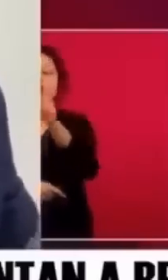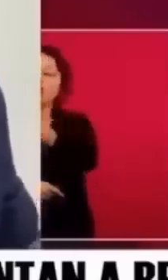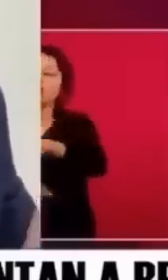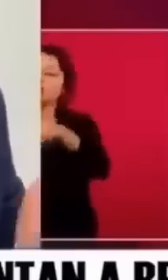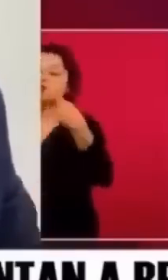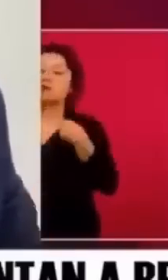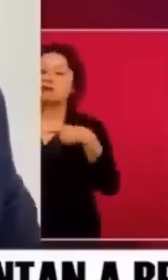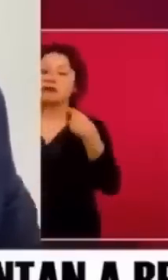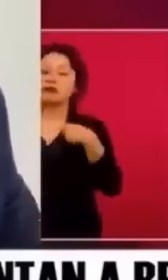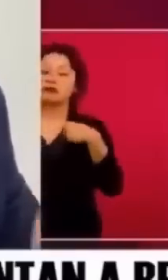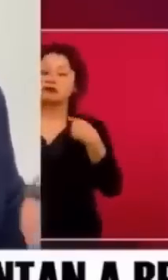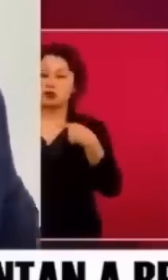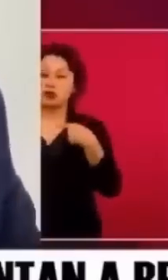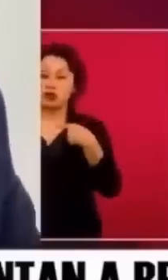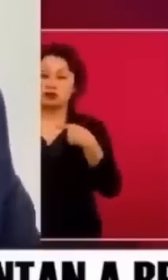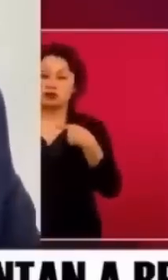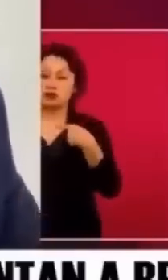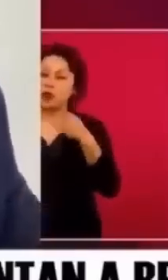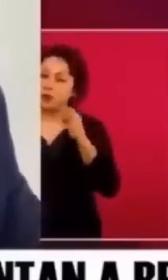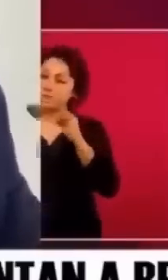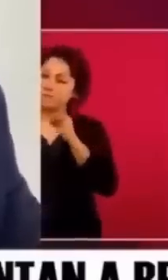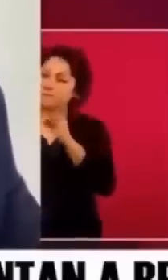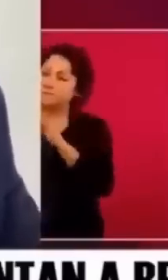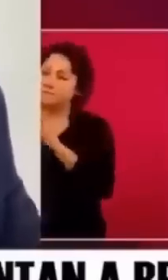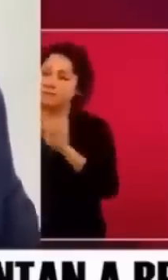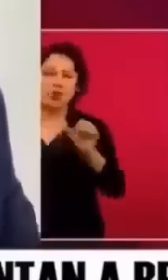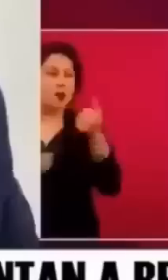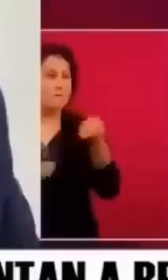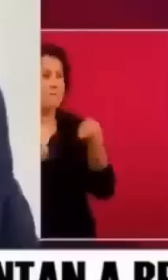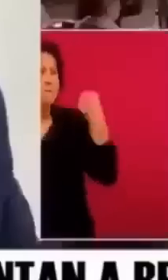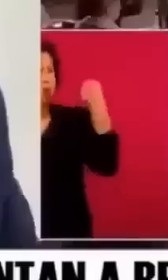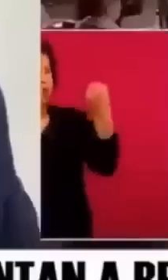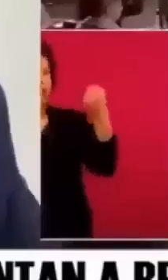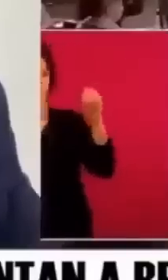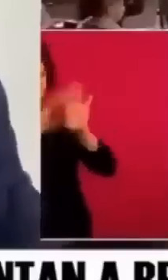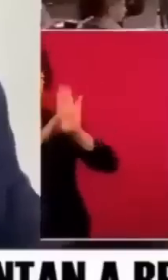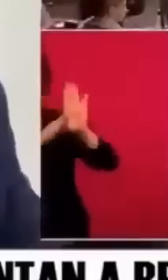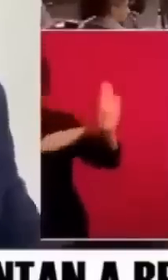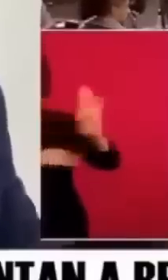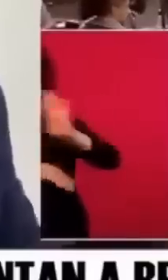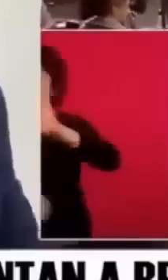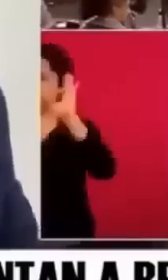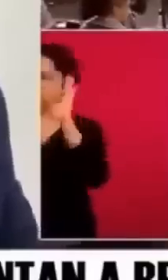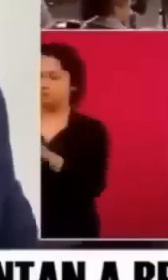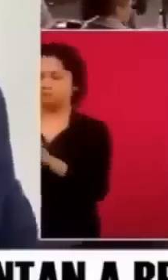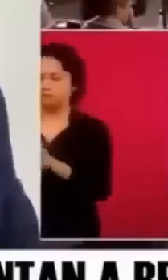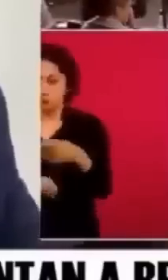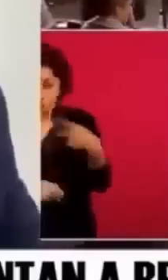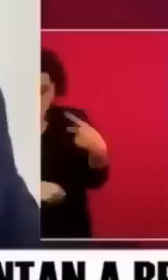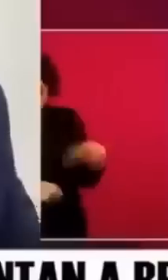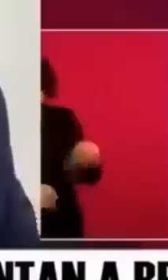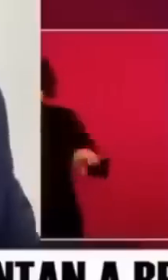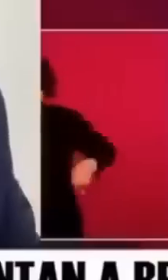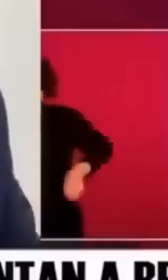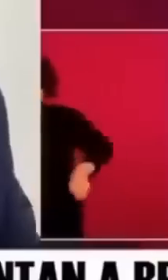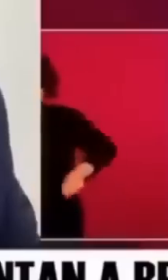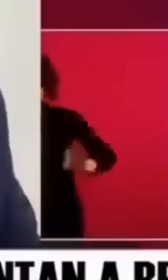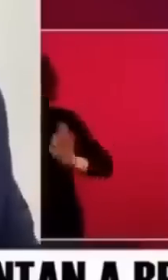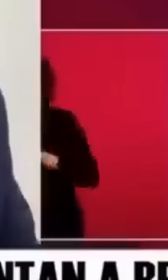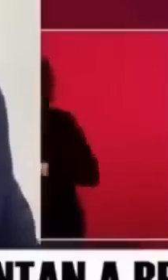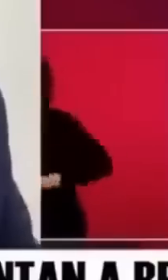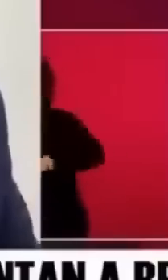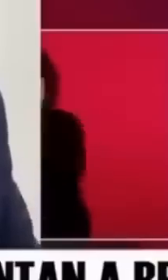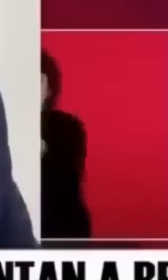pesos. Ahora ese dinero se destina para las problemáticas sociales, para los programas sociales que